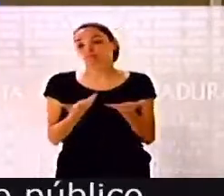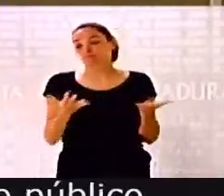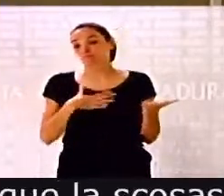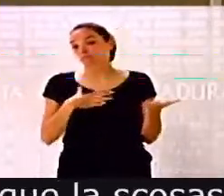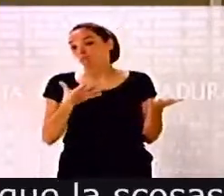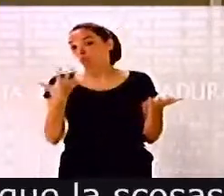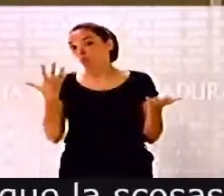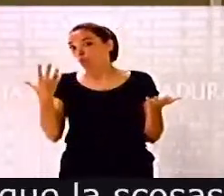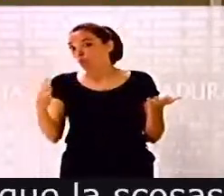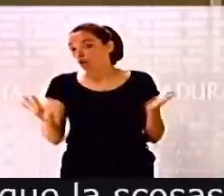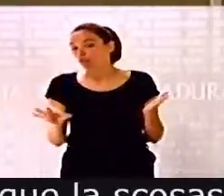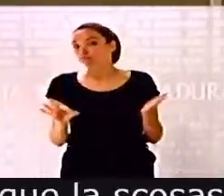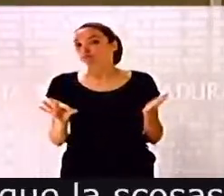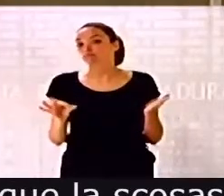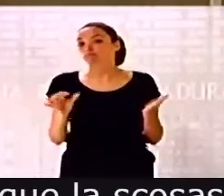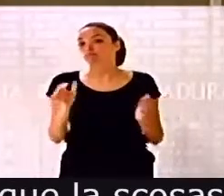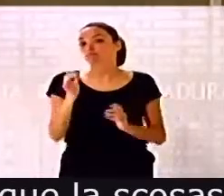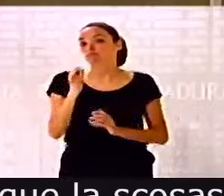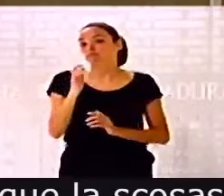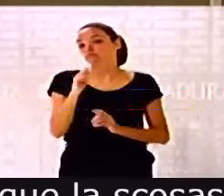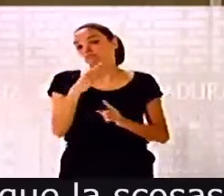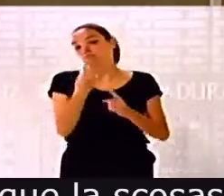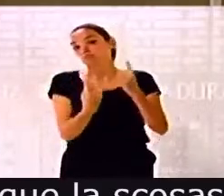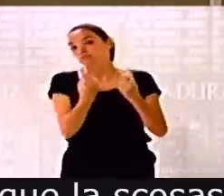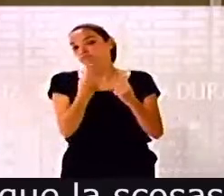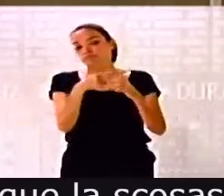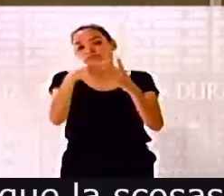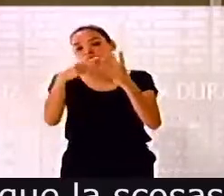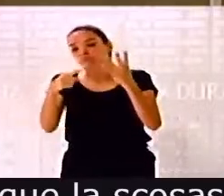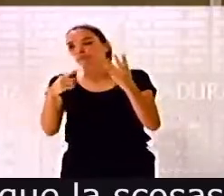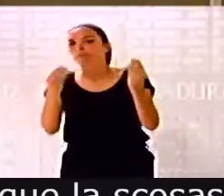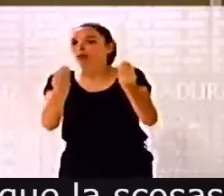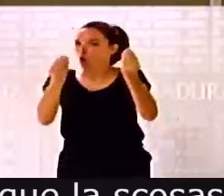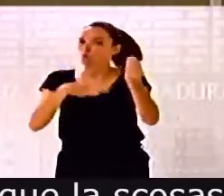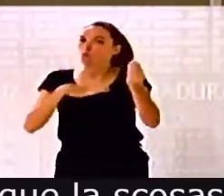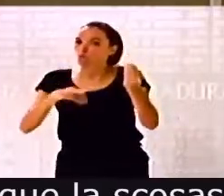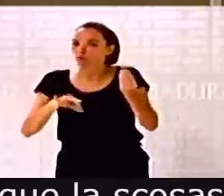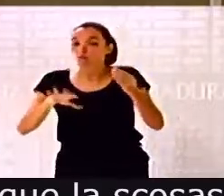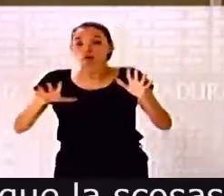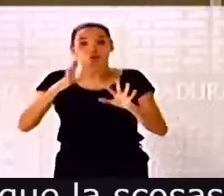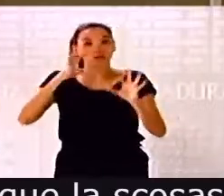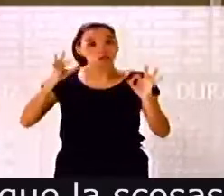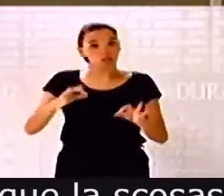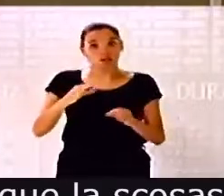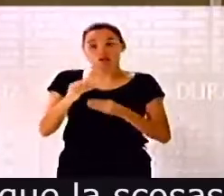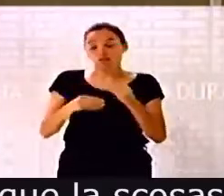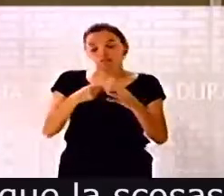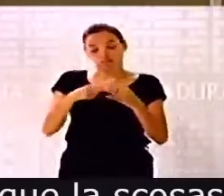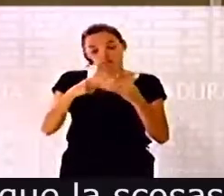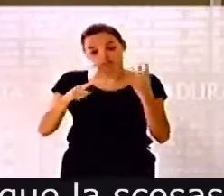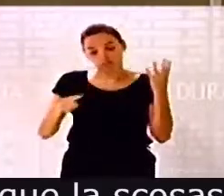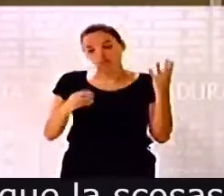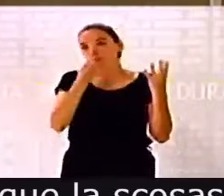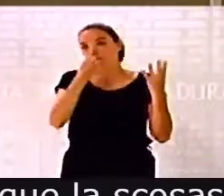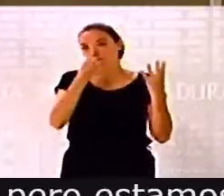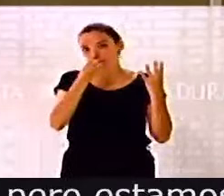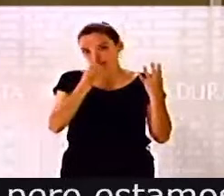que sean mejorables en algunos aspectos, pero yo creo que estamos haciendo las cosas razonablemente bien.